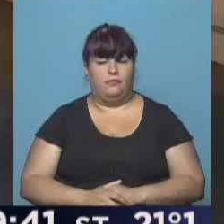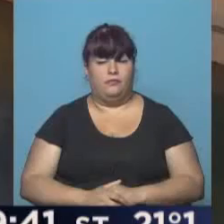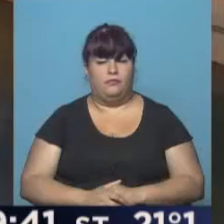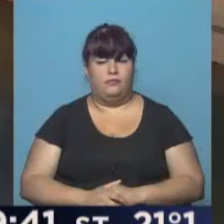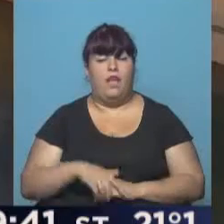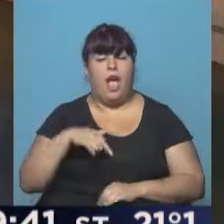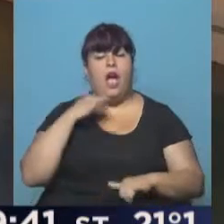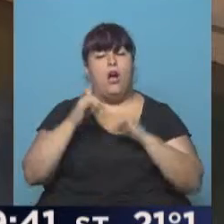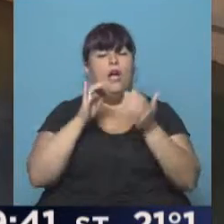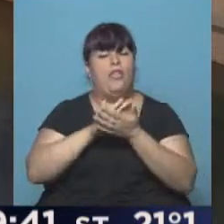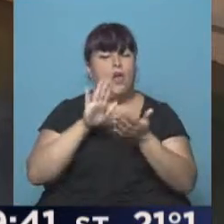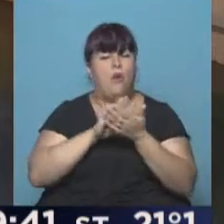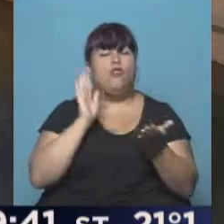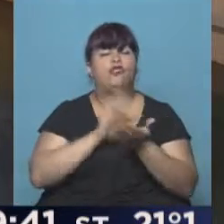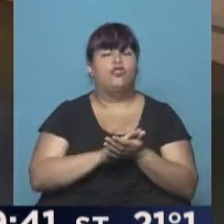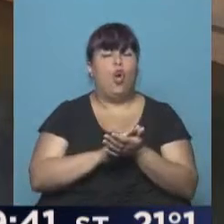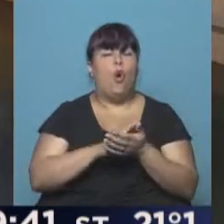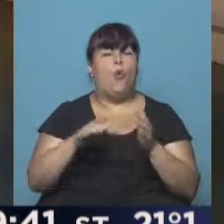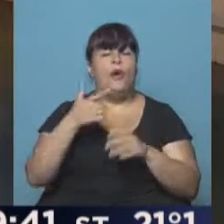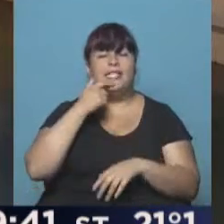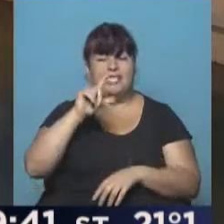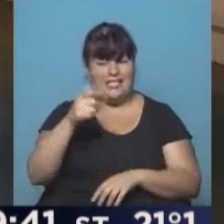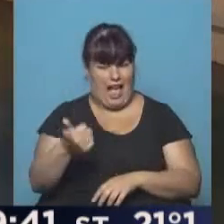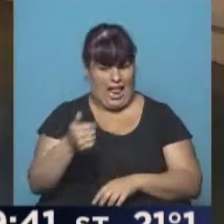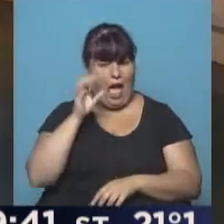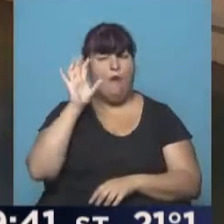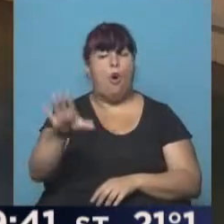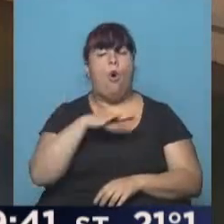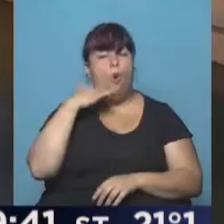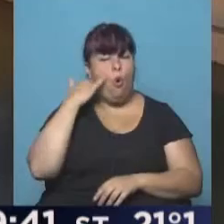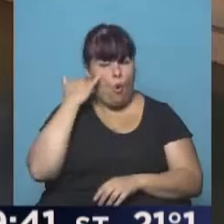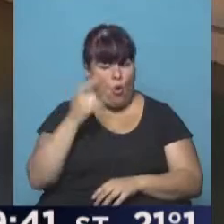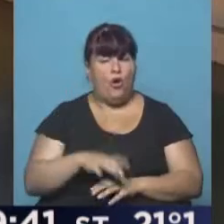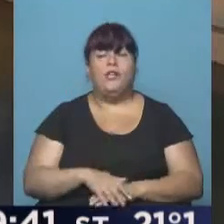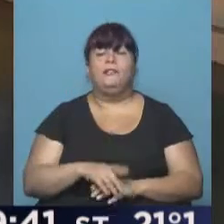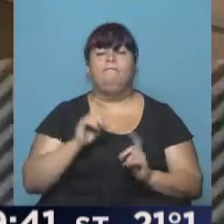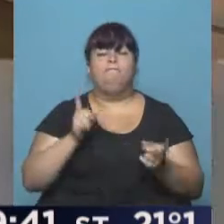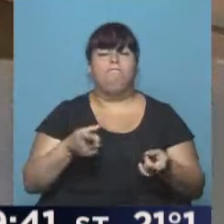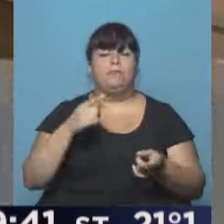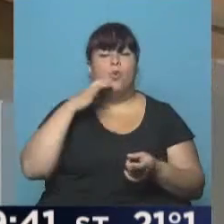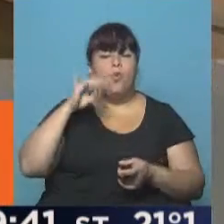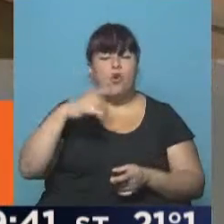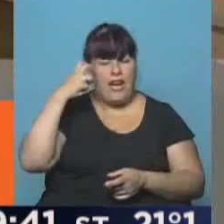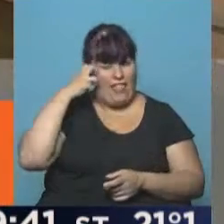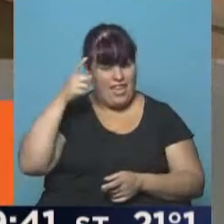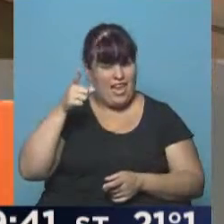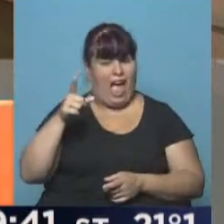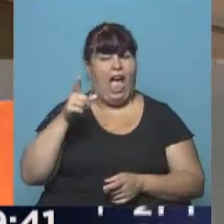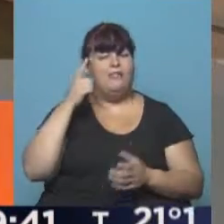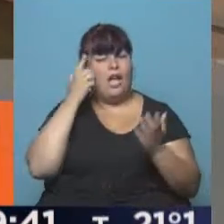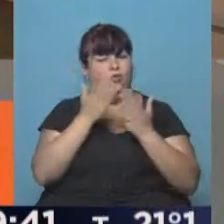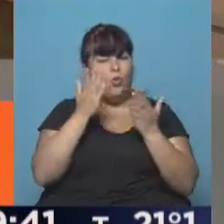vamos a hablar nuevamente de la situación de milagro salá en la provincia de jujuy y la unión cívica radical está